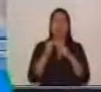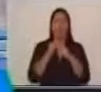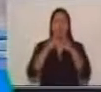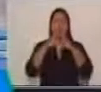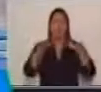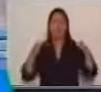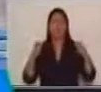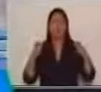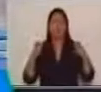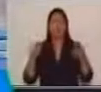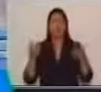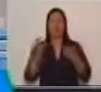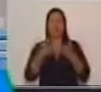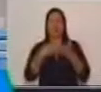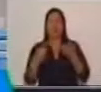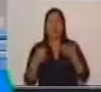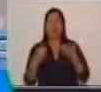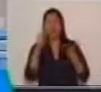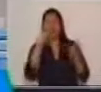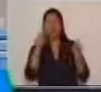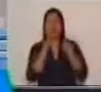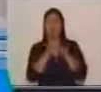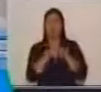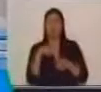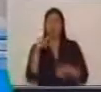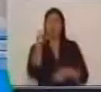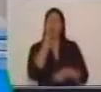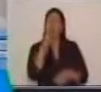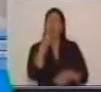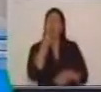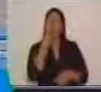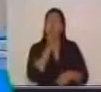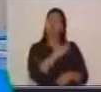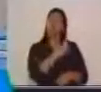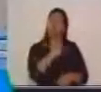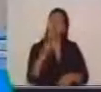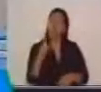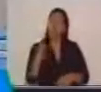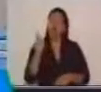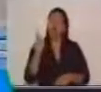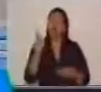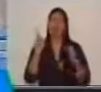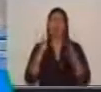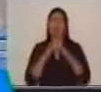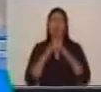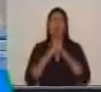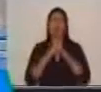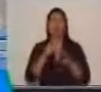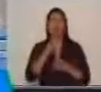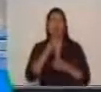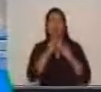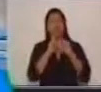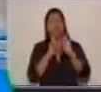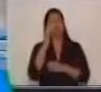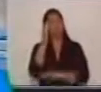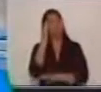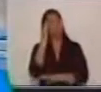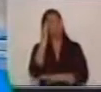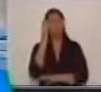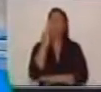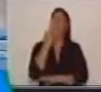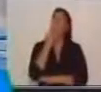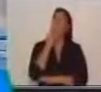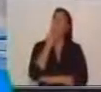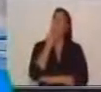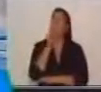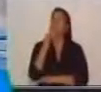escrito como oral. Y es que cada uno desde casa en este momento se estará preguntando, ¿la literatura,